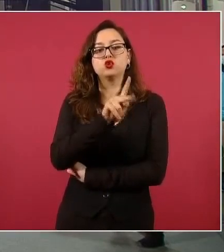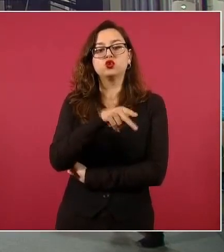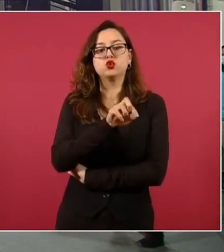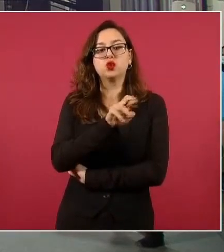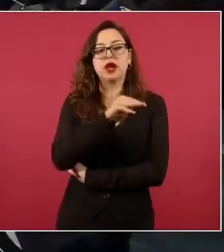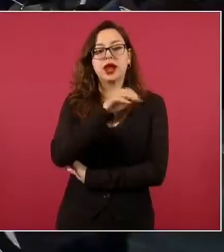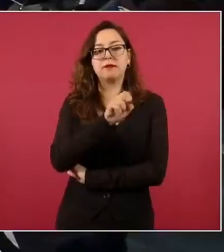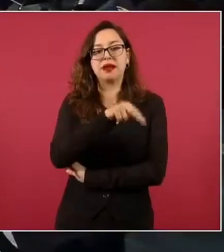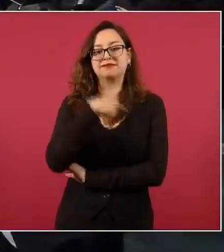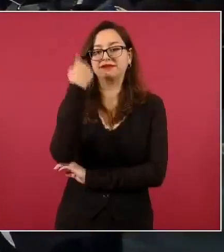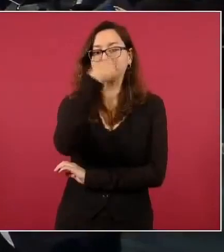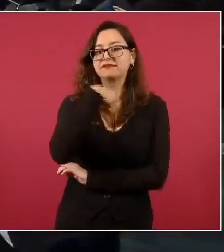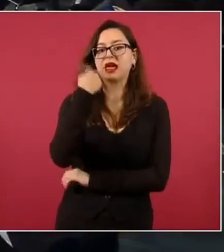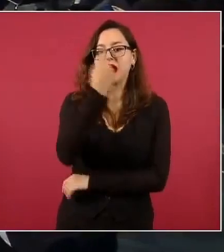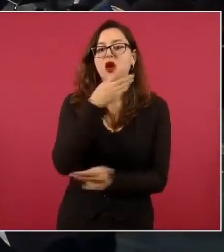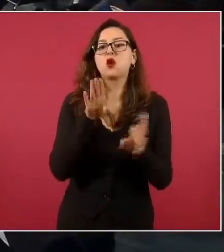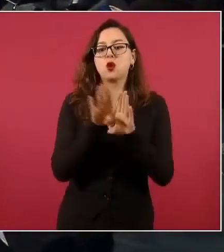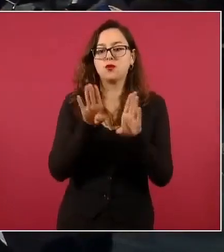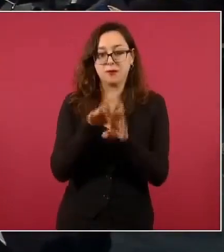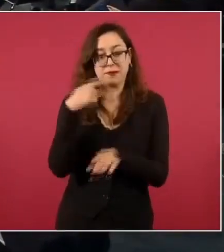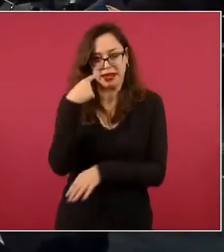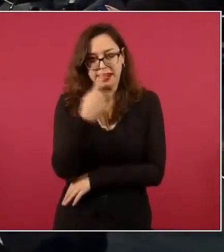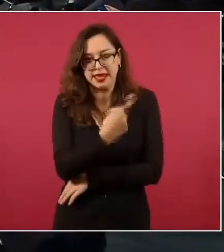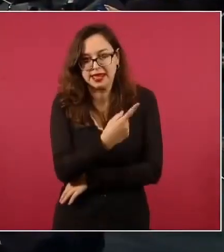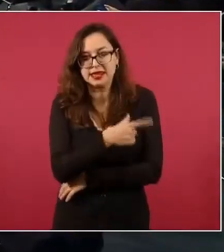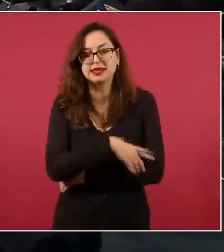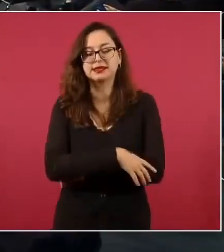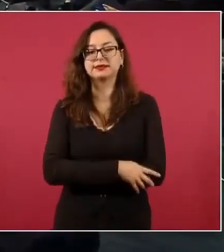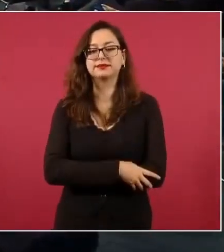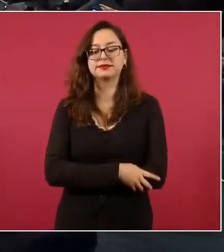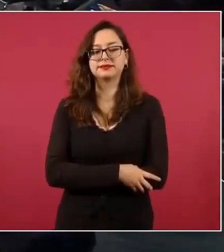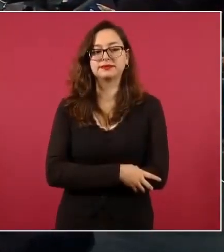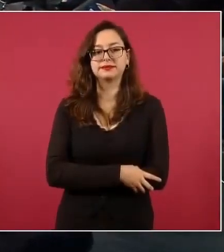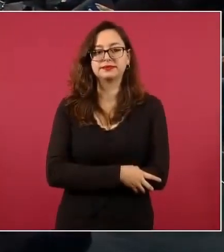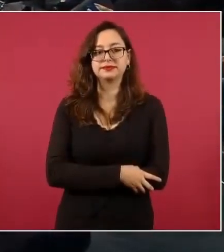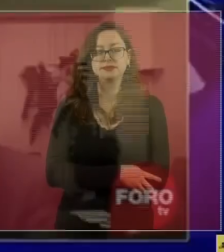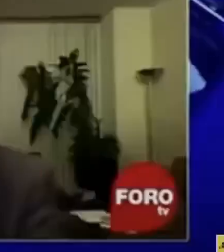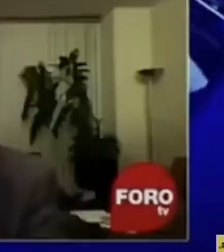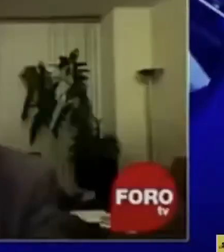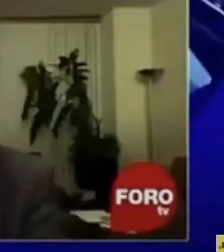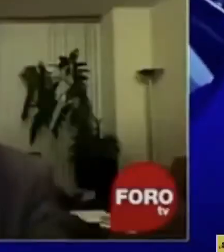Y ponen de alguna manera en evidencia los cubanos